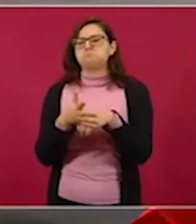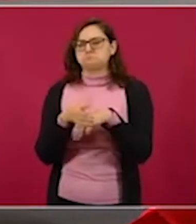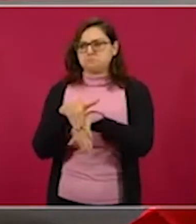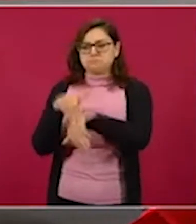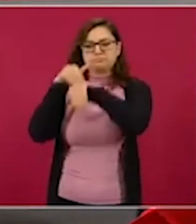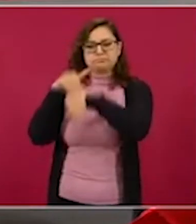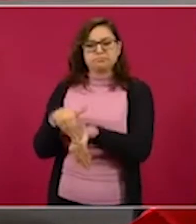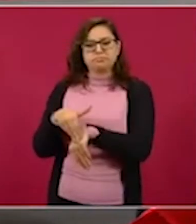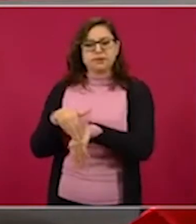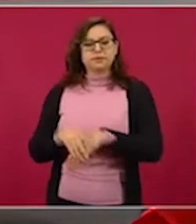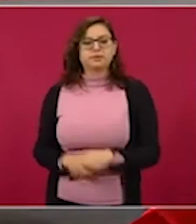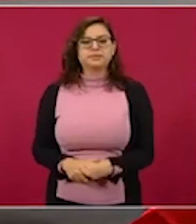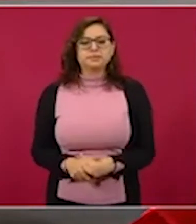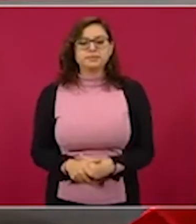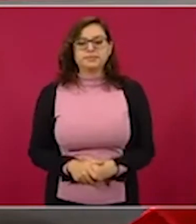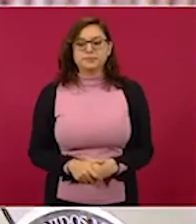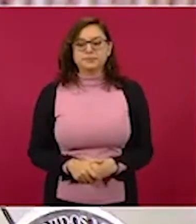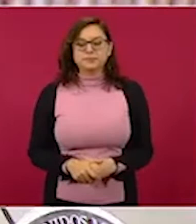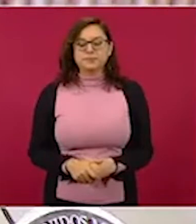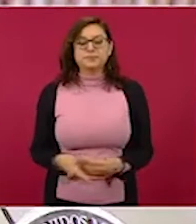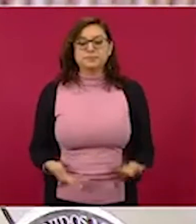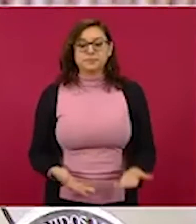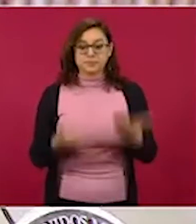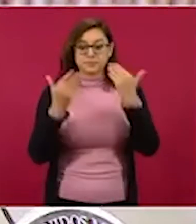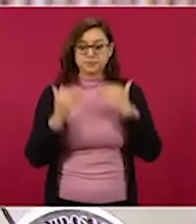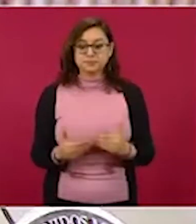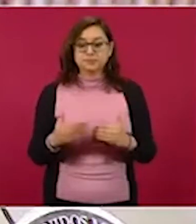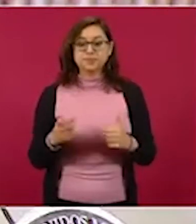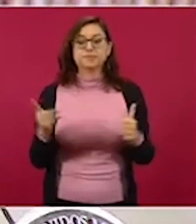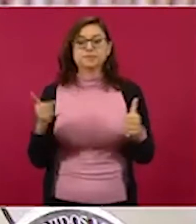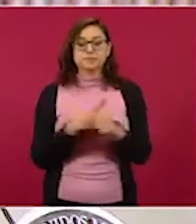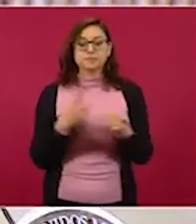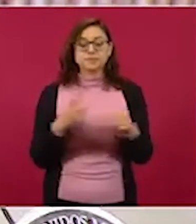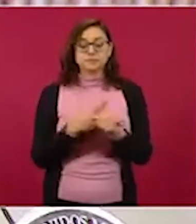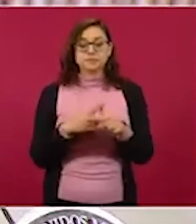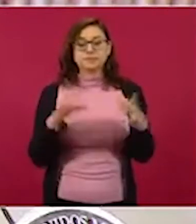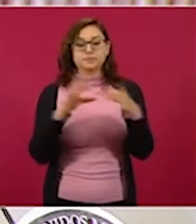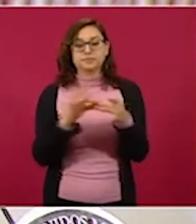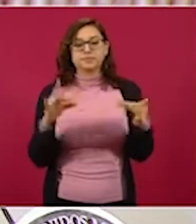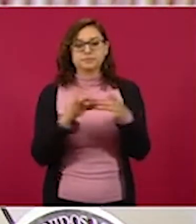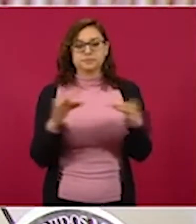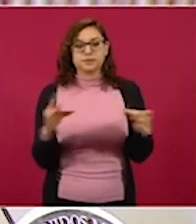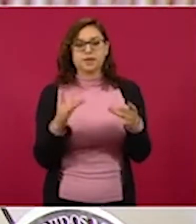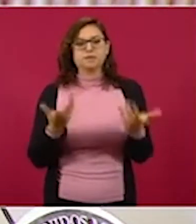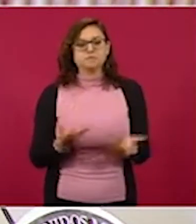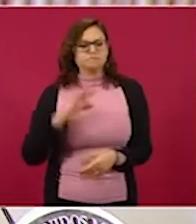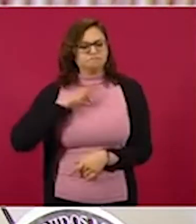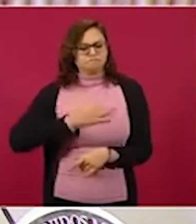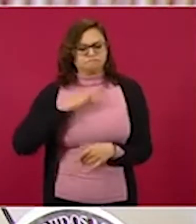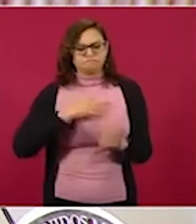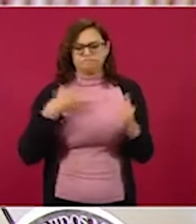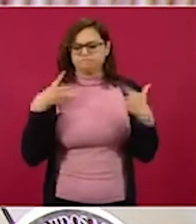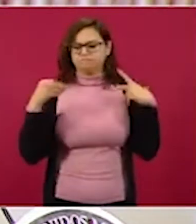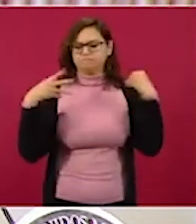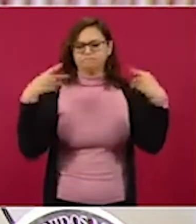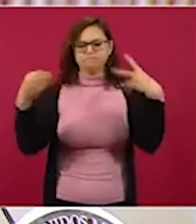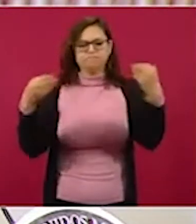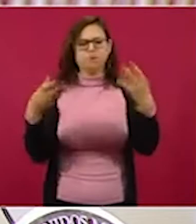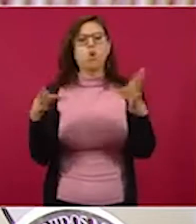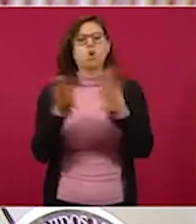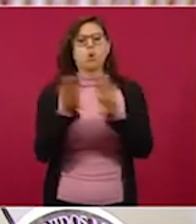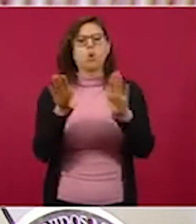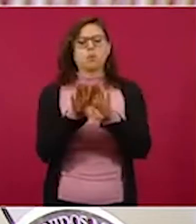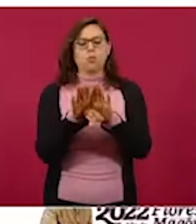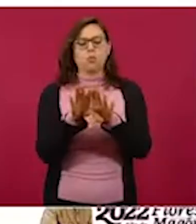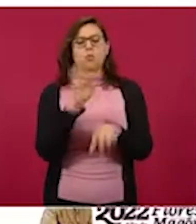media el resto de los adultos y niños y niñas con comorbilidades y prioridad baja a niños sanos asimismo recordó que